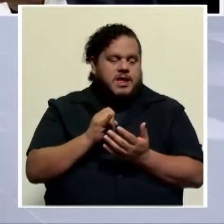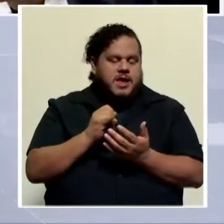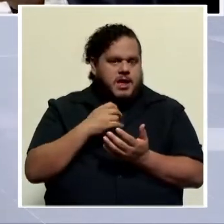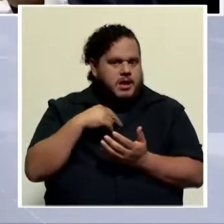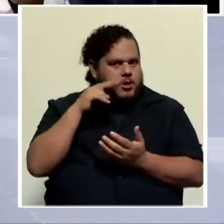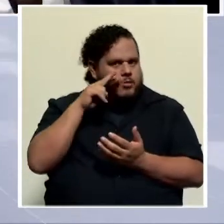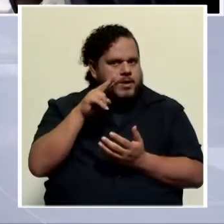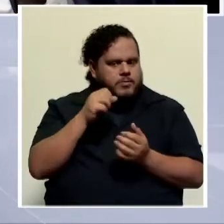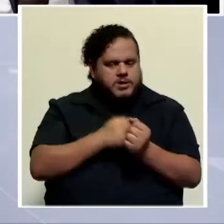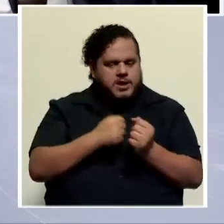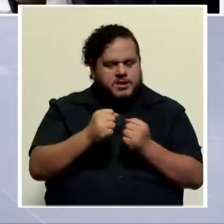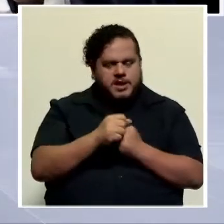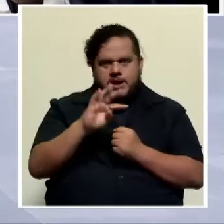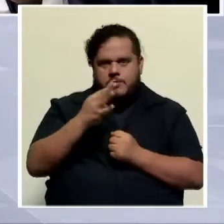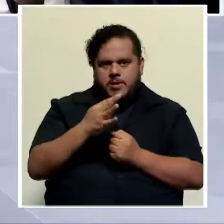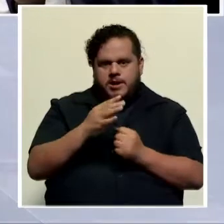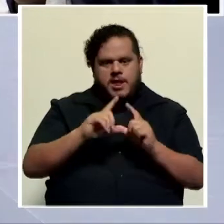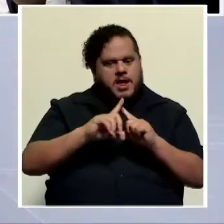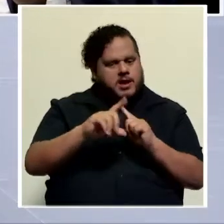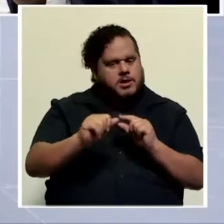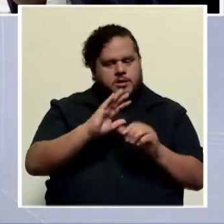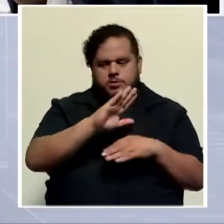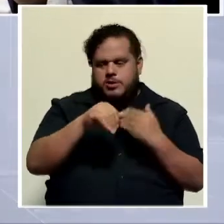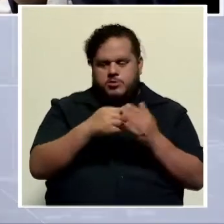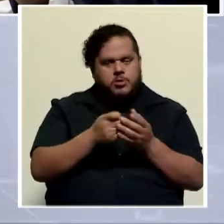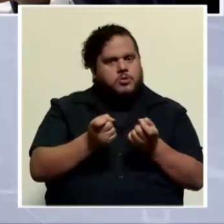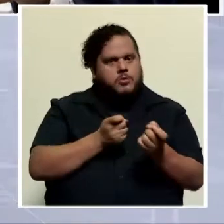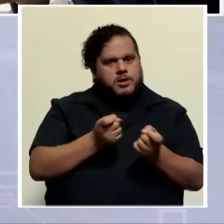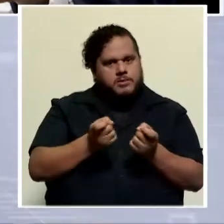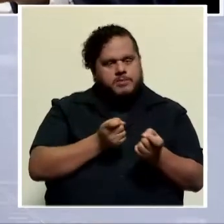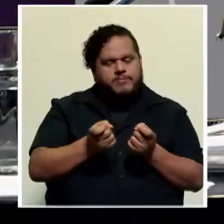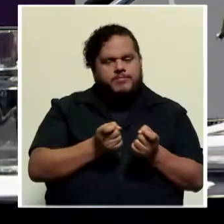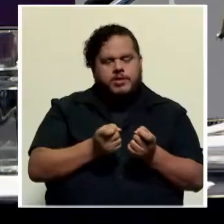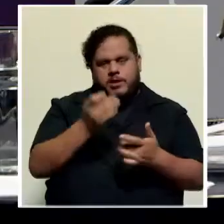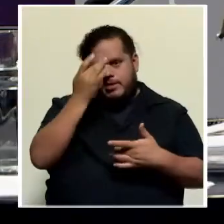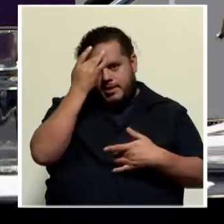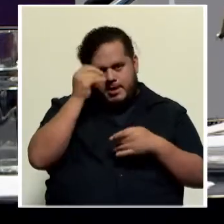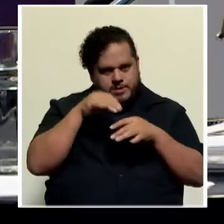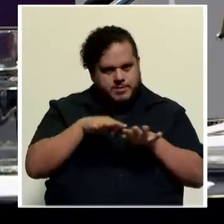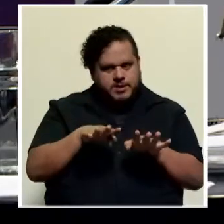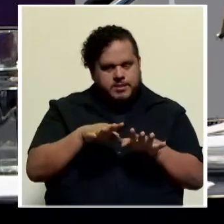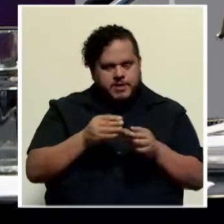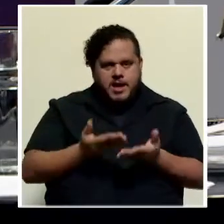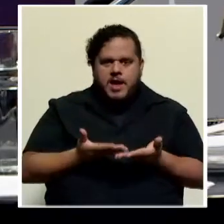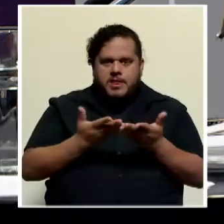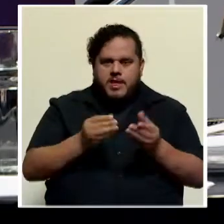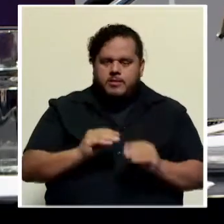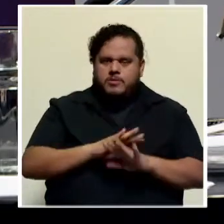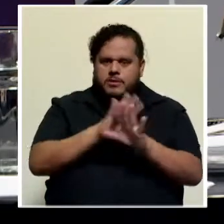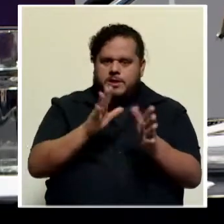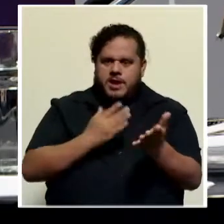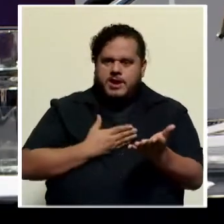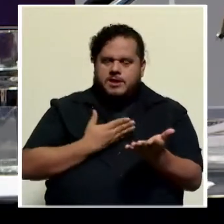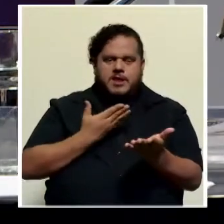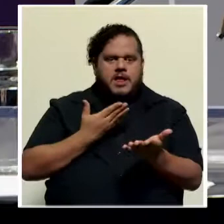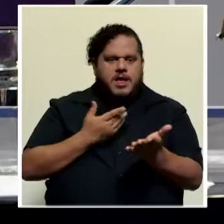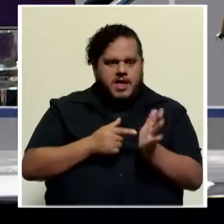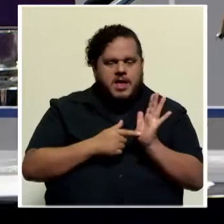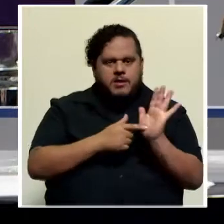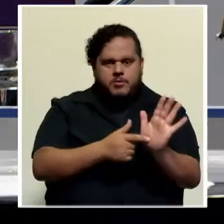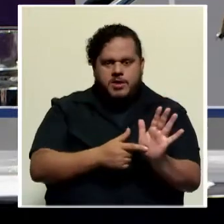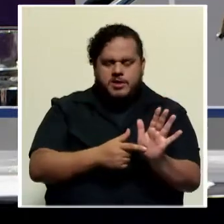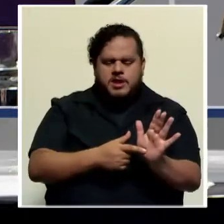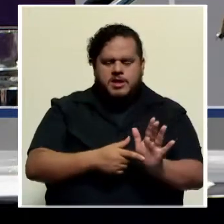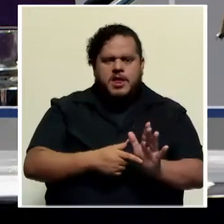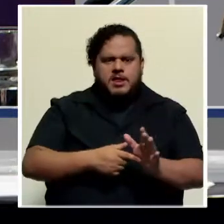Sala Constitucional a lo largo de todo el manejo de la pandemia ha dado claras muestras, digamos, de consistencia